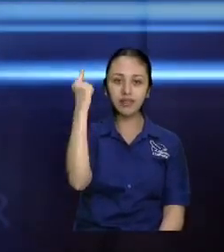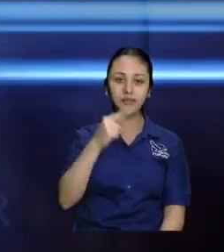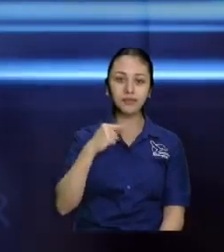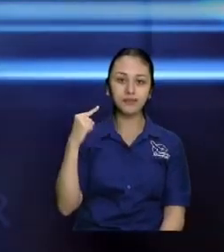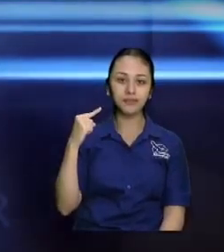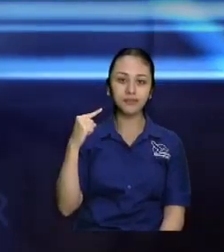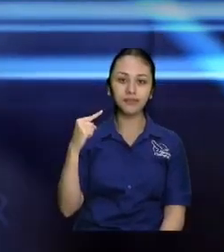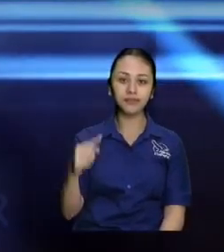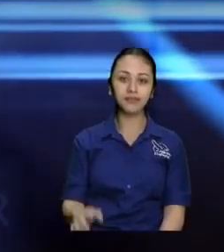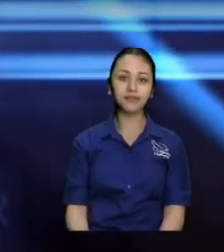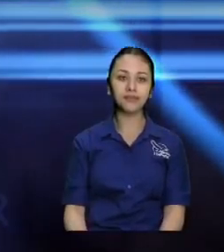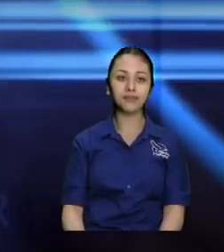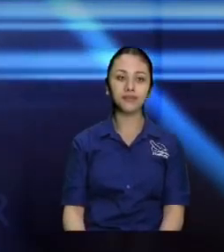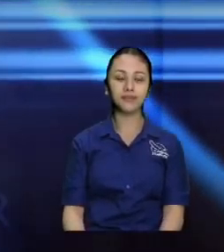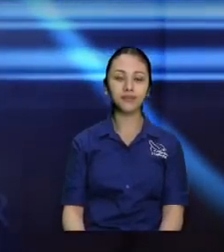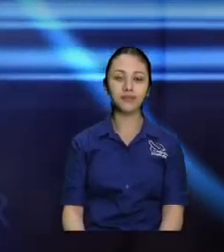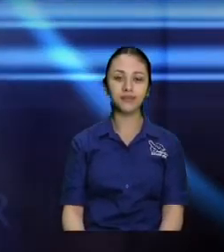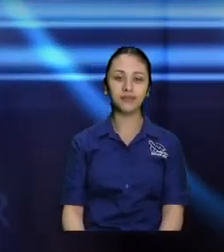Áspero, déspota.